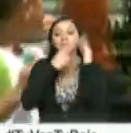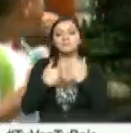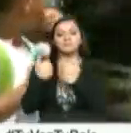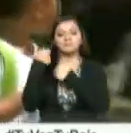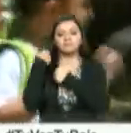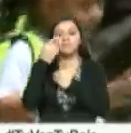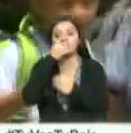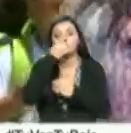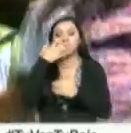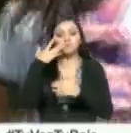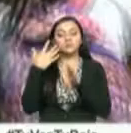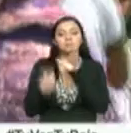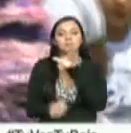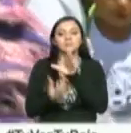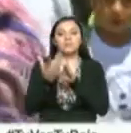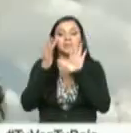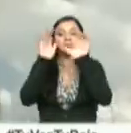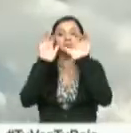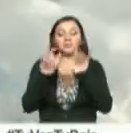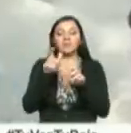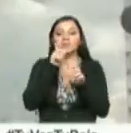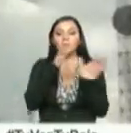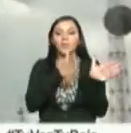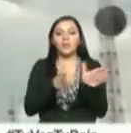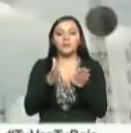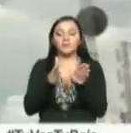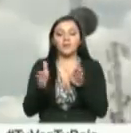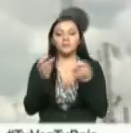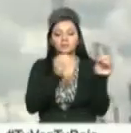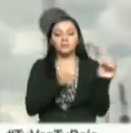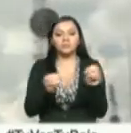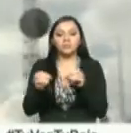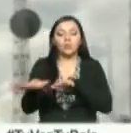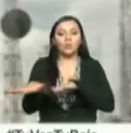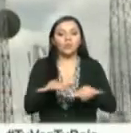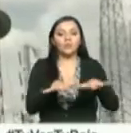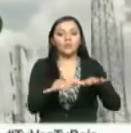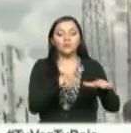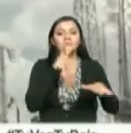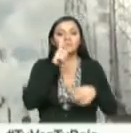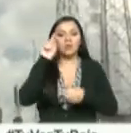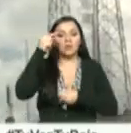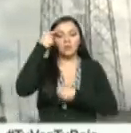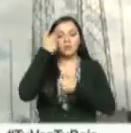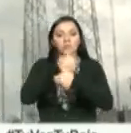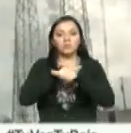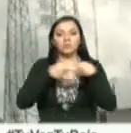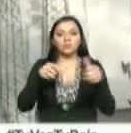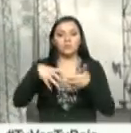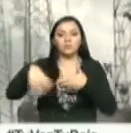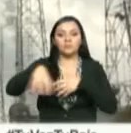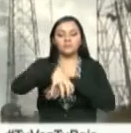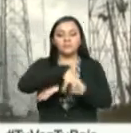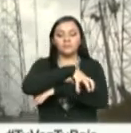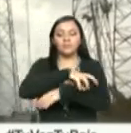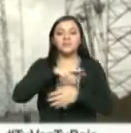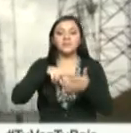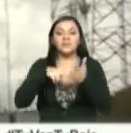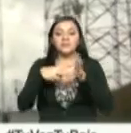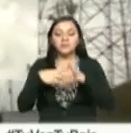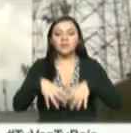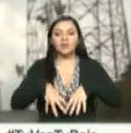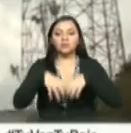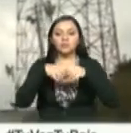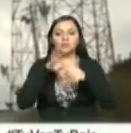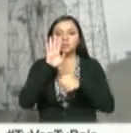la creación de una secretaría que se encargue de la planificación y ordenamiento en coordinación con los gobiernos autónomos descentralizados, es decir, que asuman